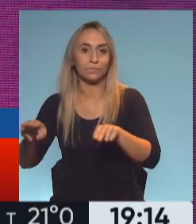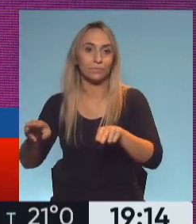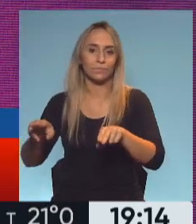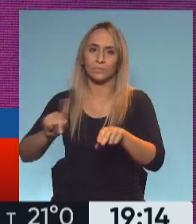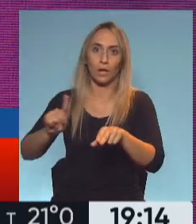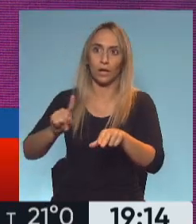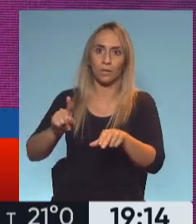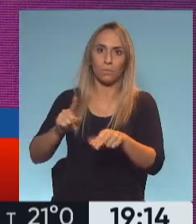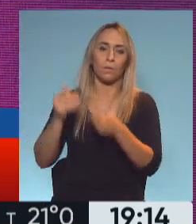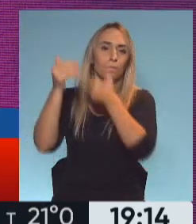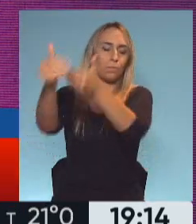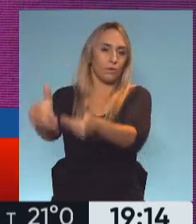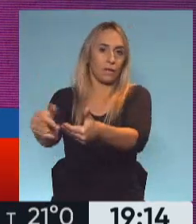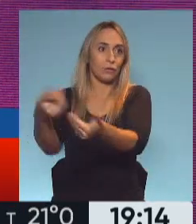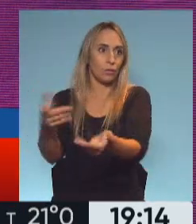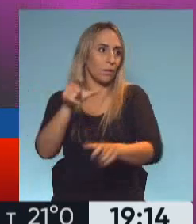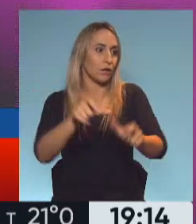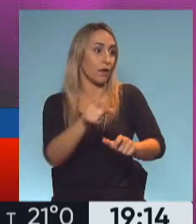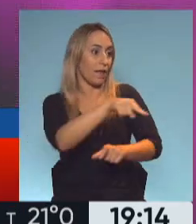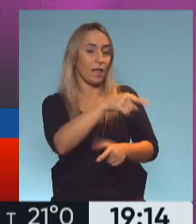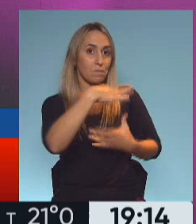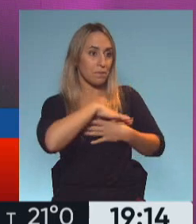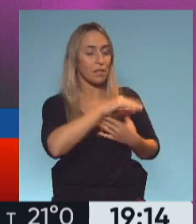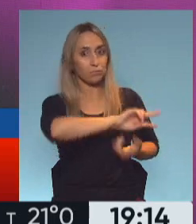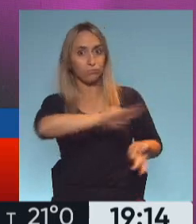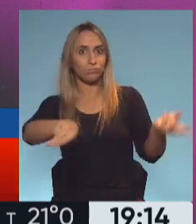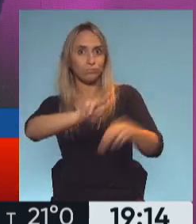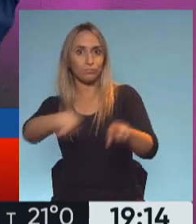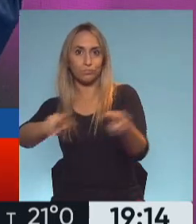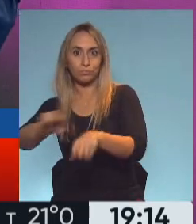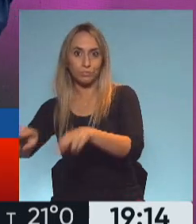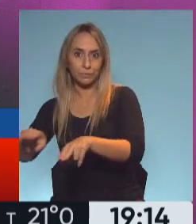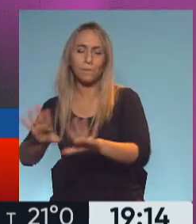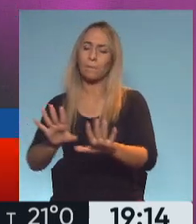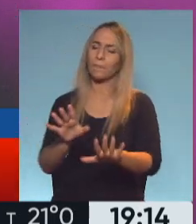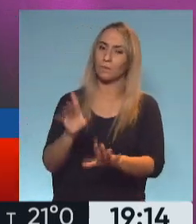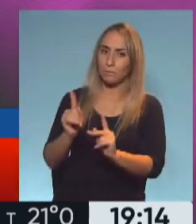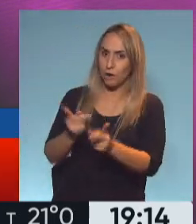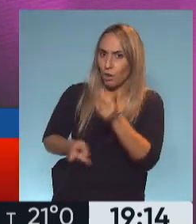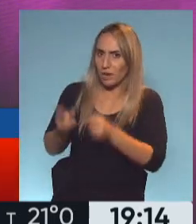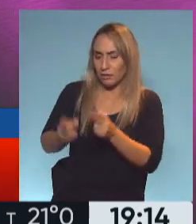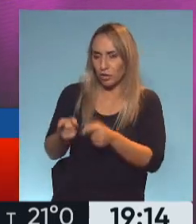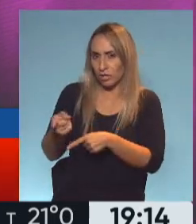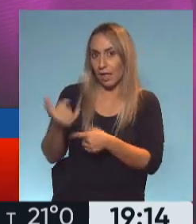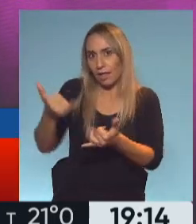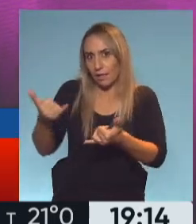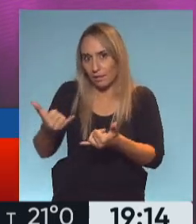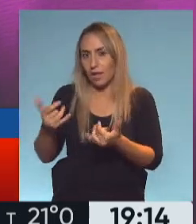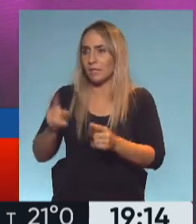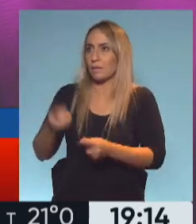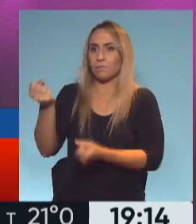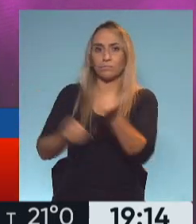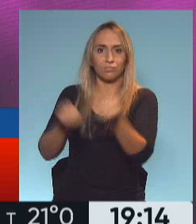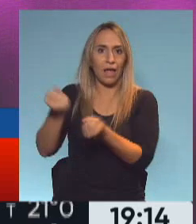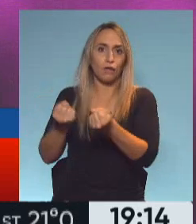las camas de terapia Por intensiva. eso hoy peligra y preocupa más que en otros momentos, porque esas operaciones existen y porque la gente circula en auto. Digo,